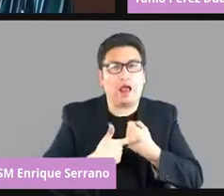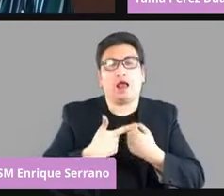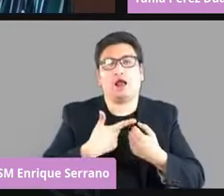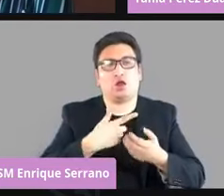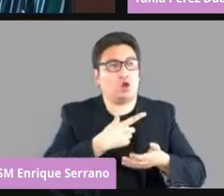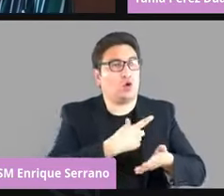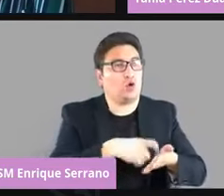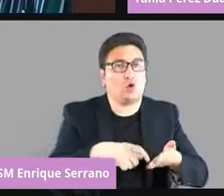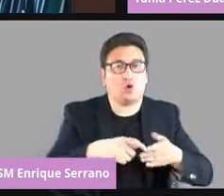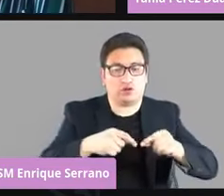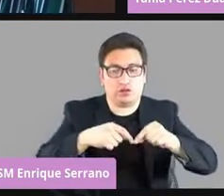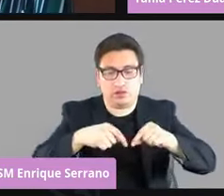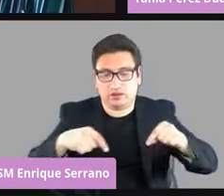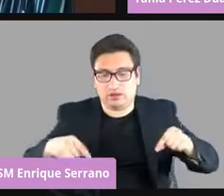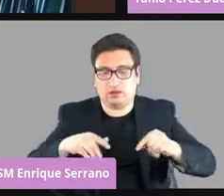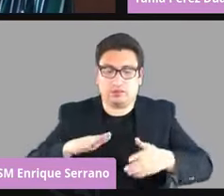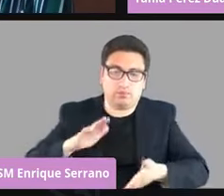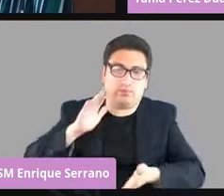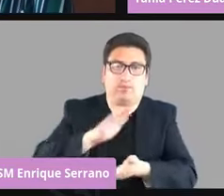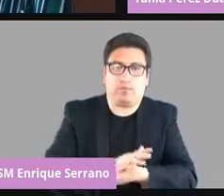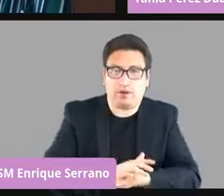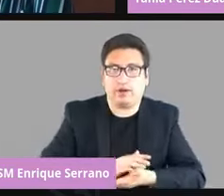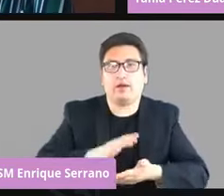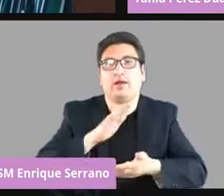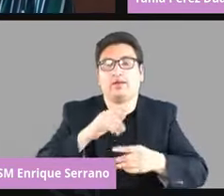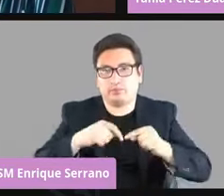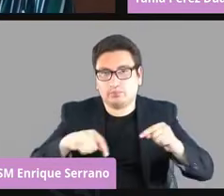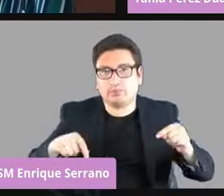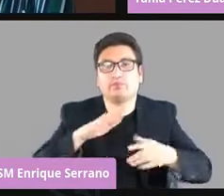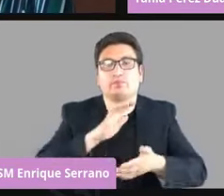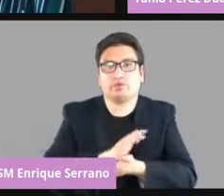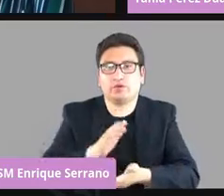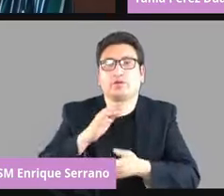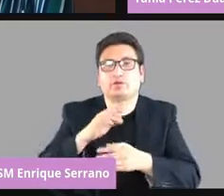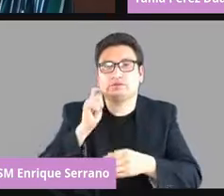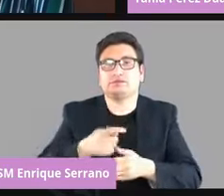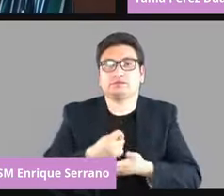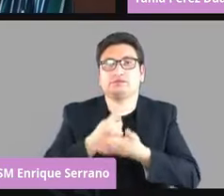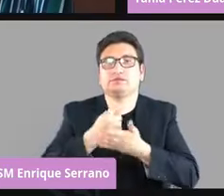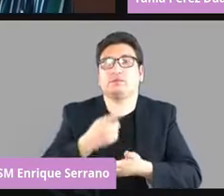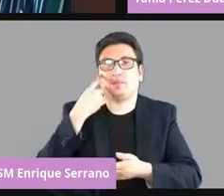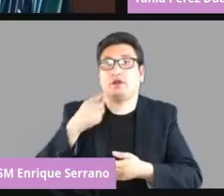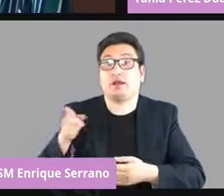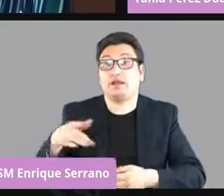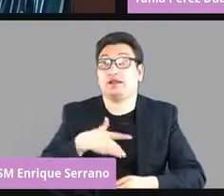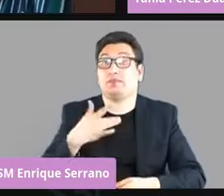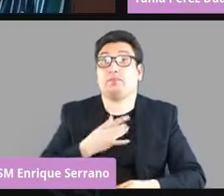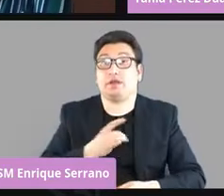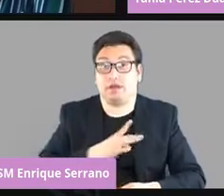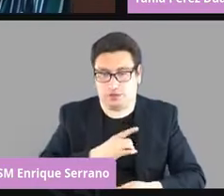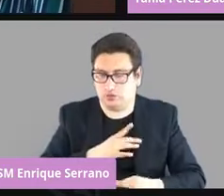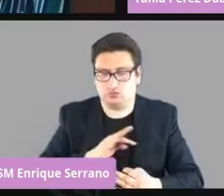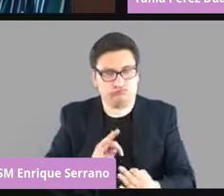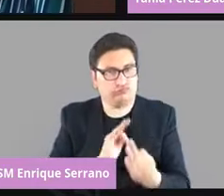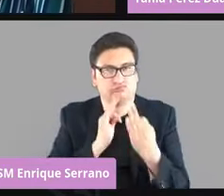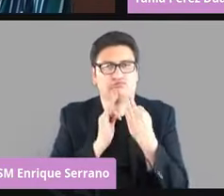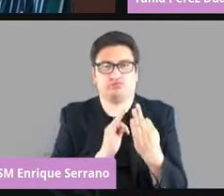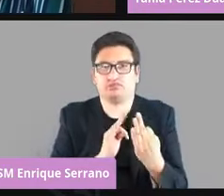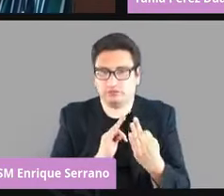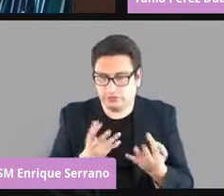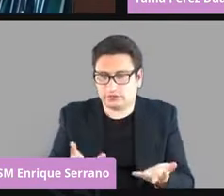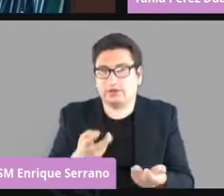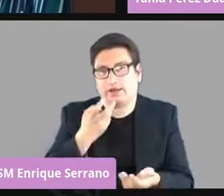pisar líneas, o sea, todo el tema del tratamiento es exponer a miedos. Entonces, la idea